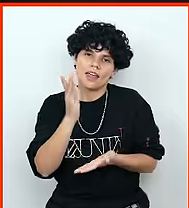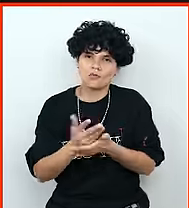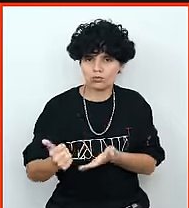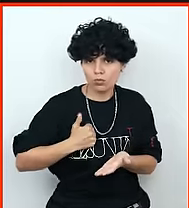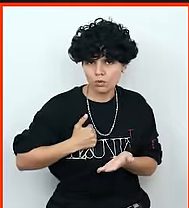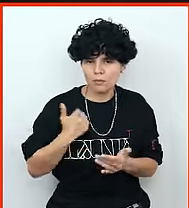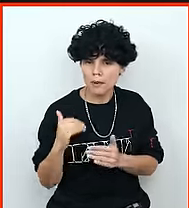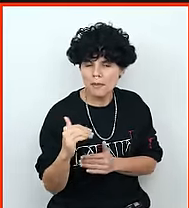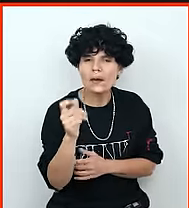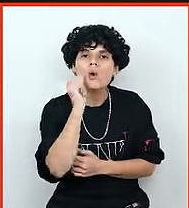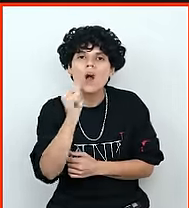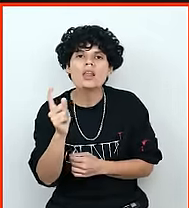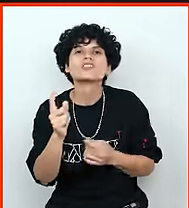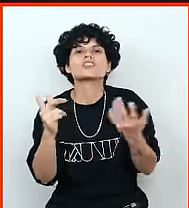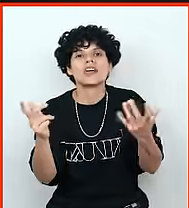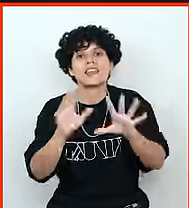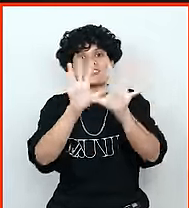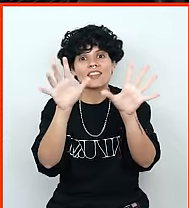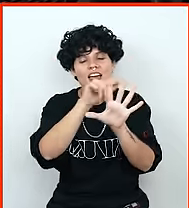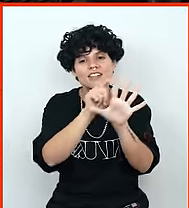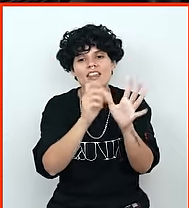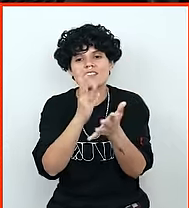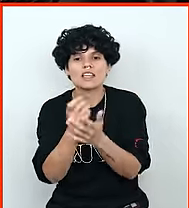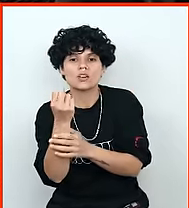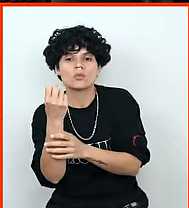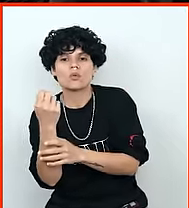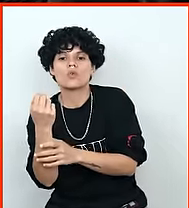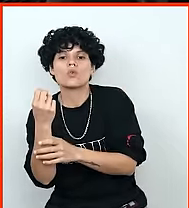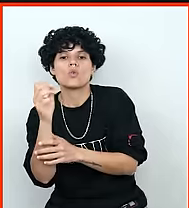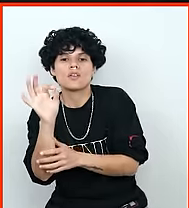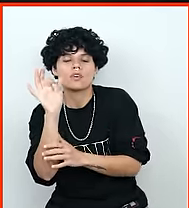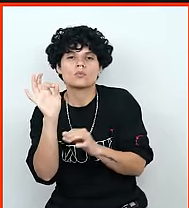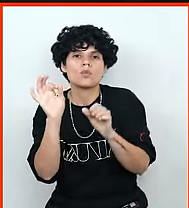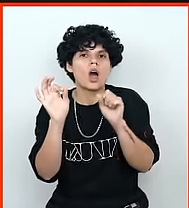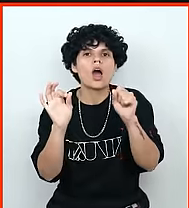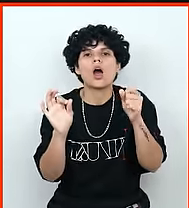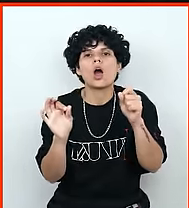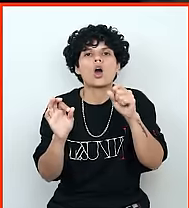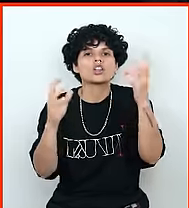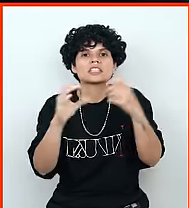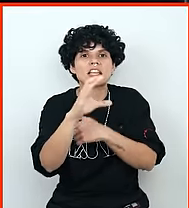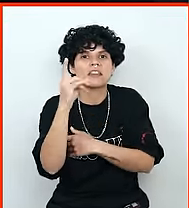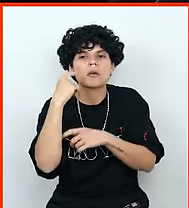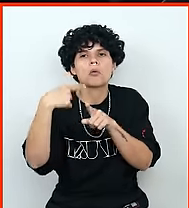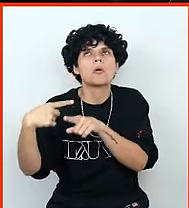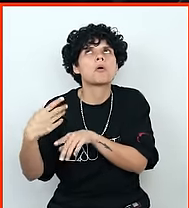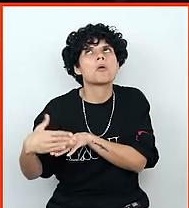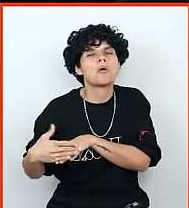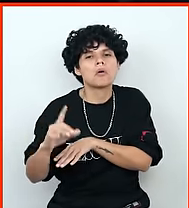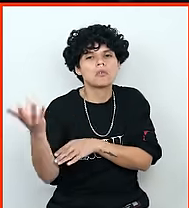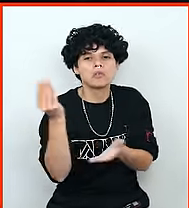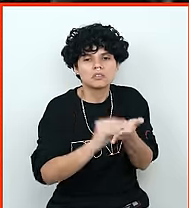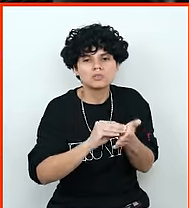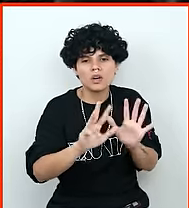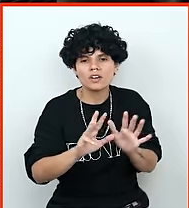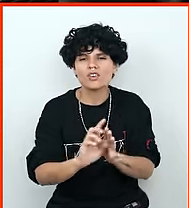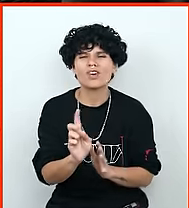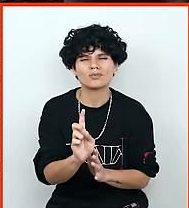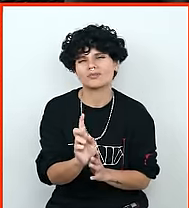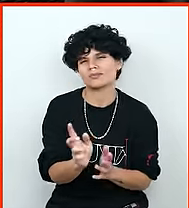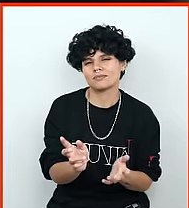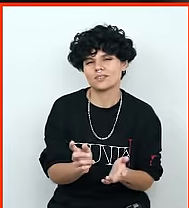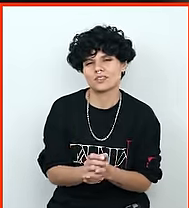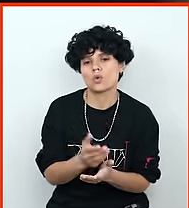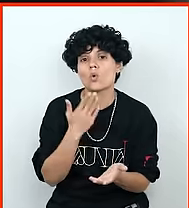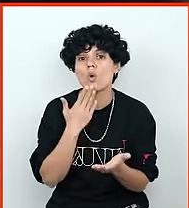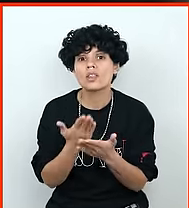que son como ese, pues, ¿cachai? Tiene que ser esa una de entre esas 10. No lleno el disco con las otras 9. Podría, pero no lo hago. Oye, ¿cómo llegaste a Mente Sabia? Estábamos en Cuarto